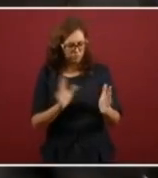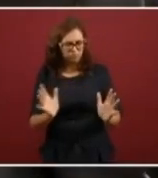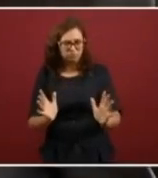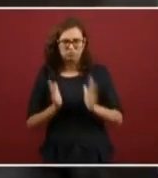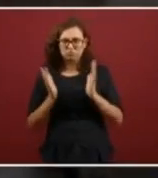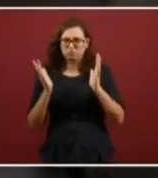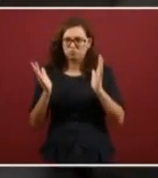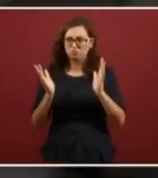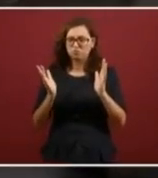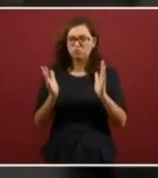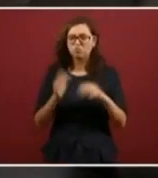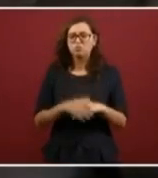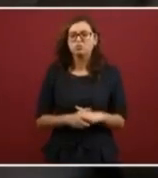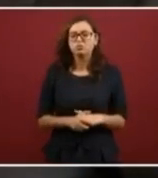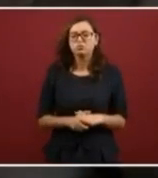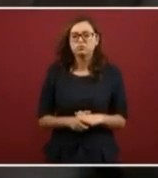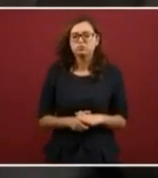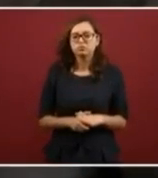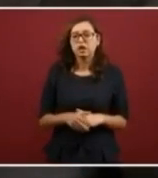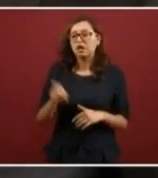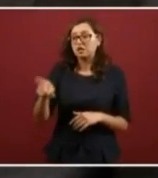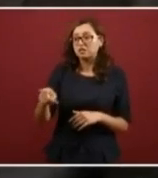¿cómo está eso? Ah, no, por Ursúa.